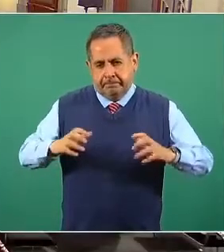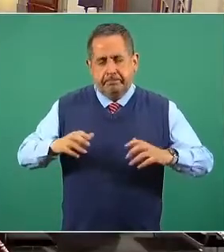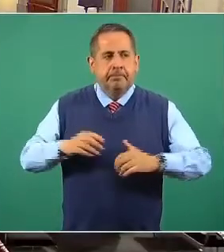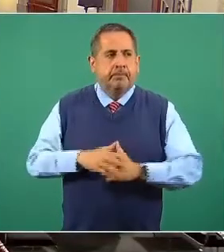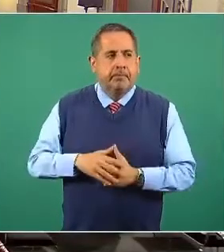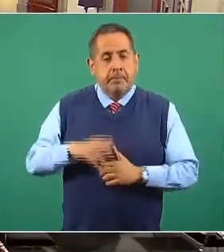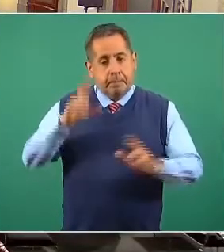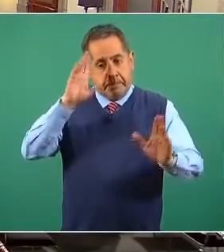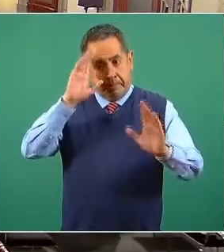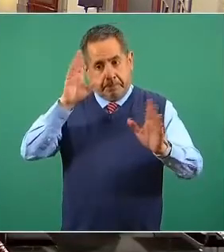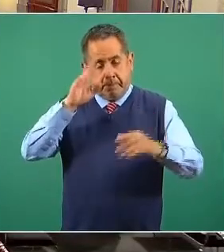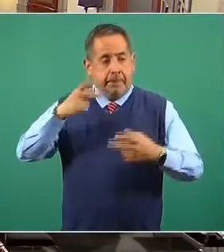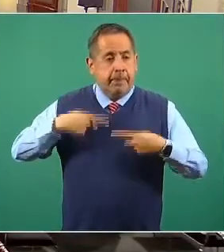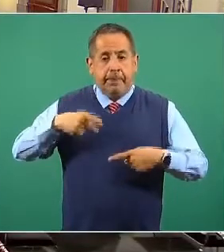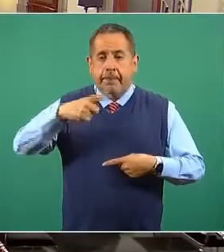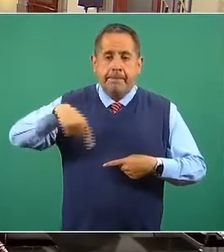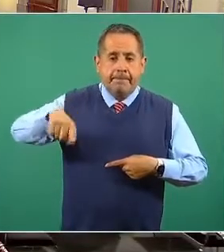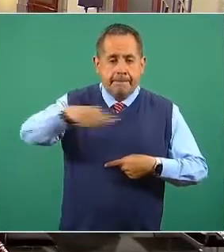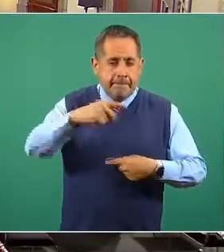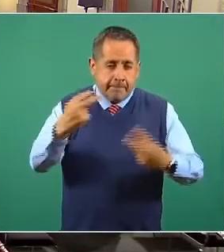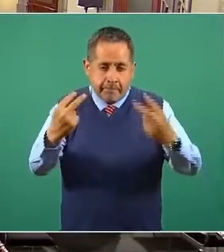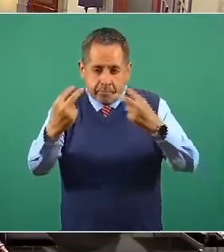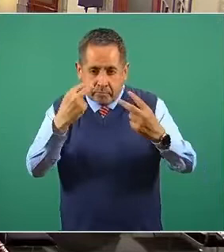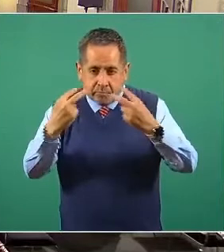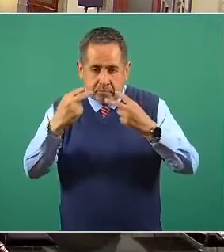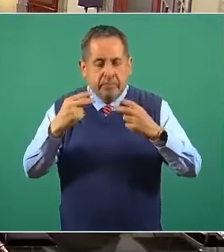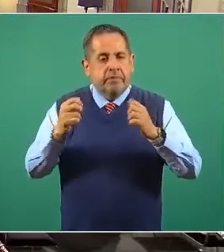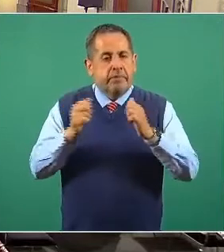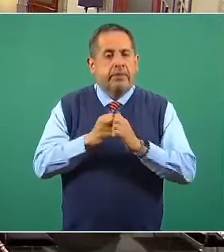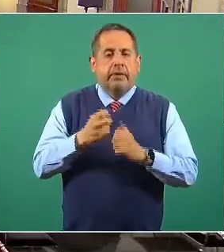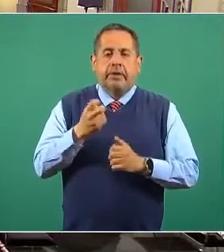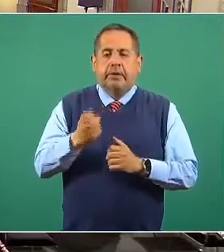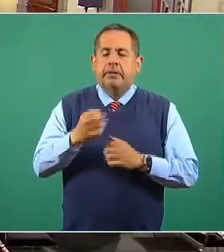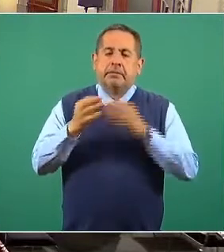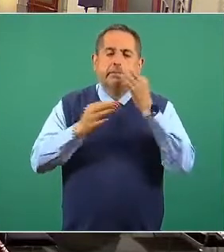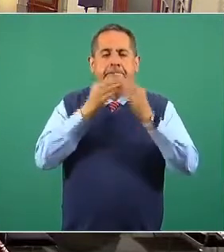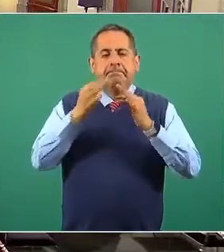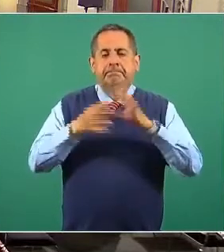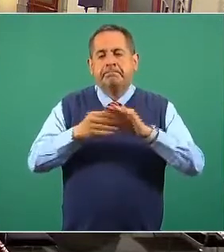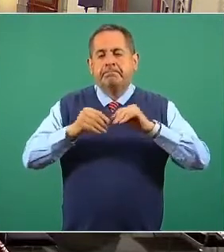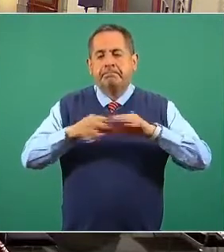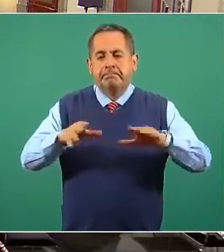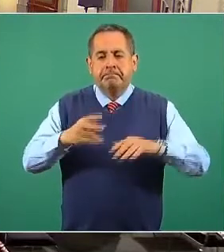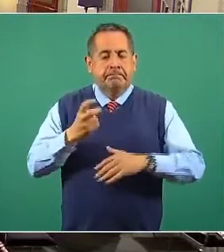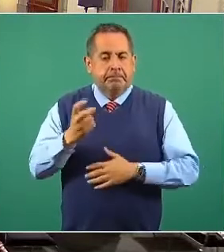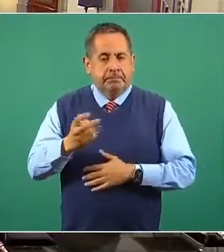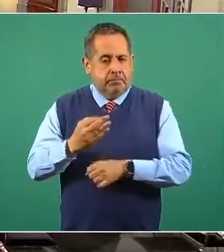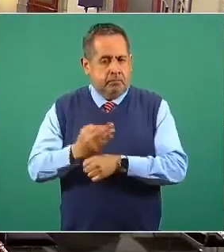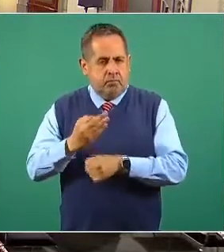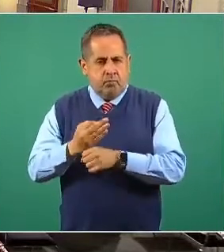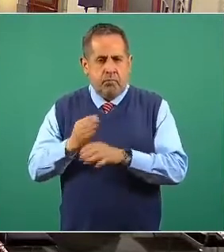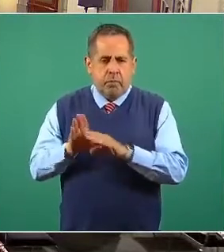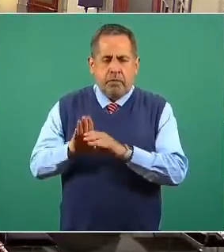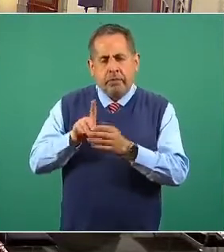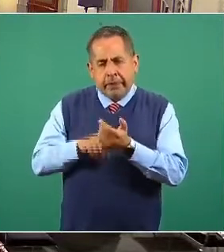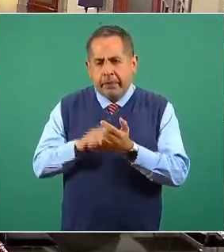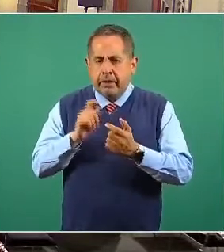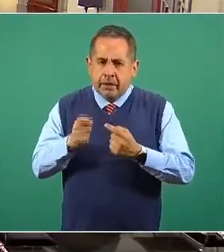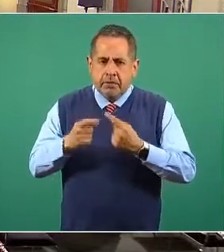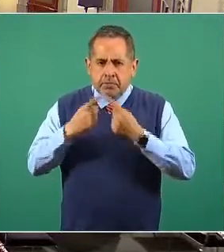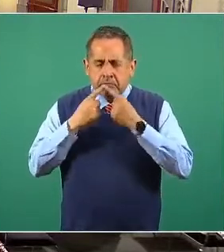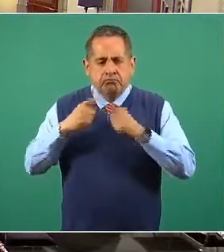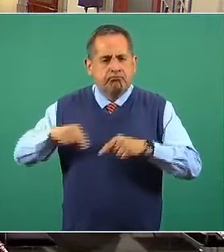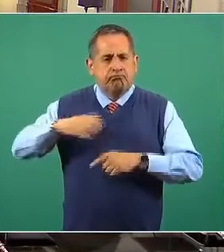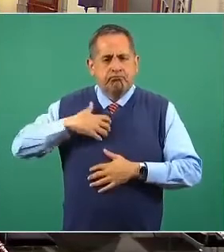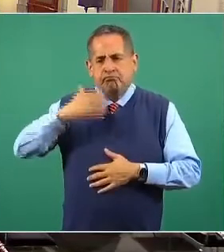que nos están sintonizando precisamente a través de esta transmisión y que lo hacen lógicamente interesadas en